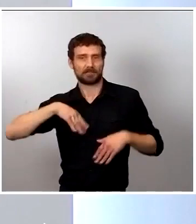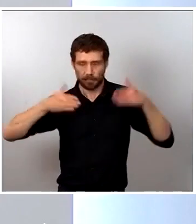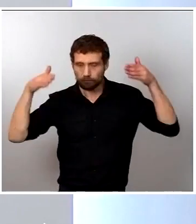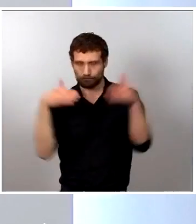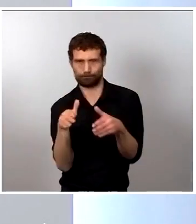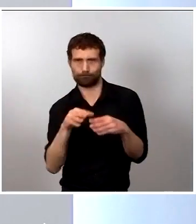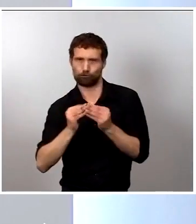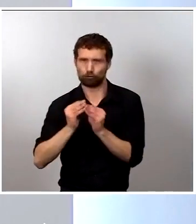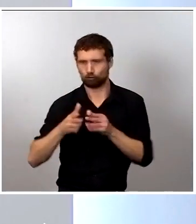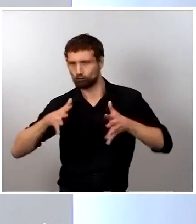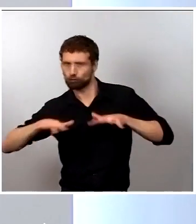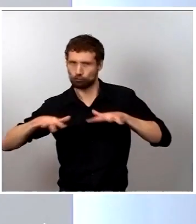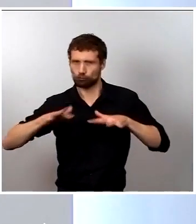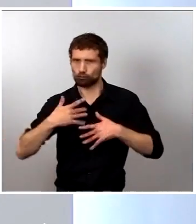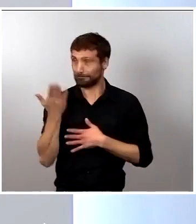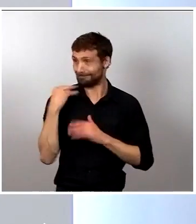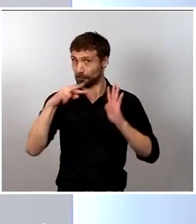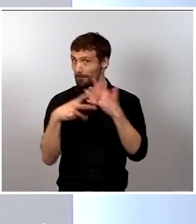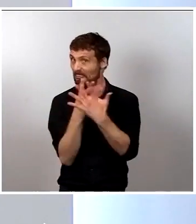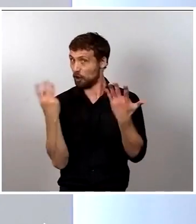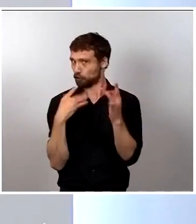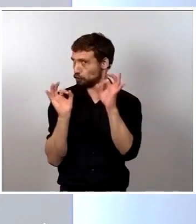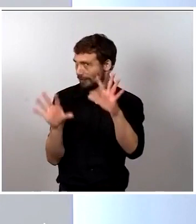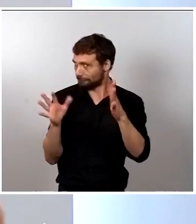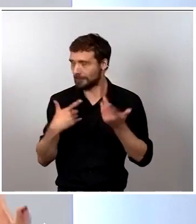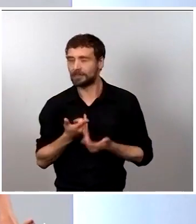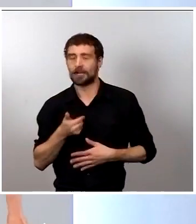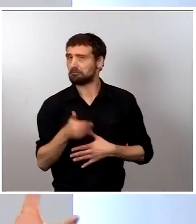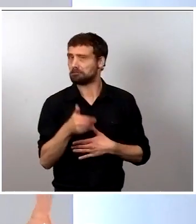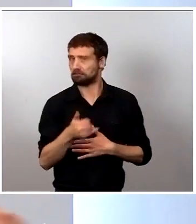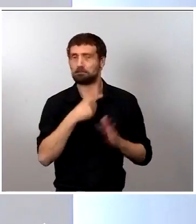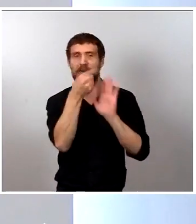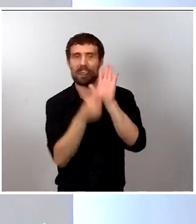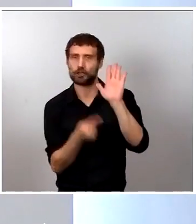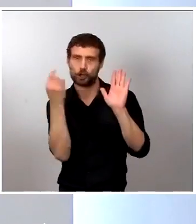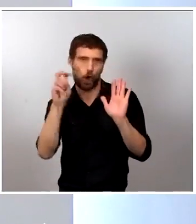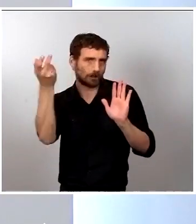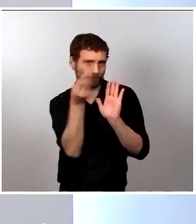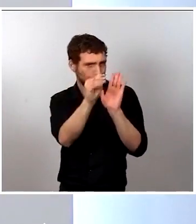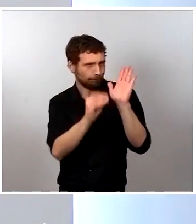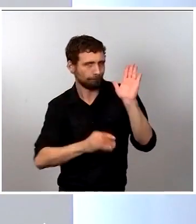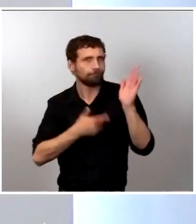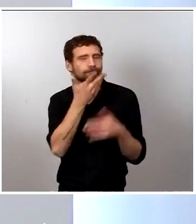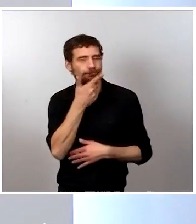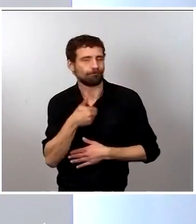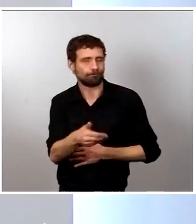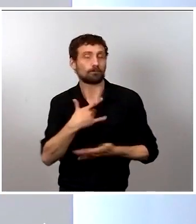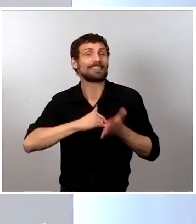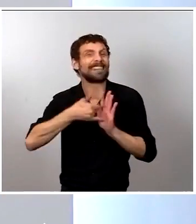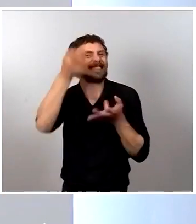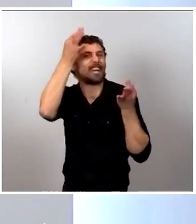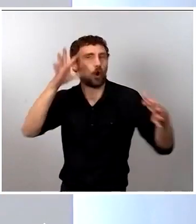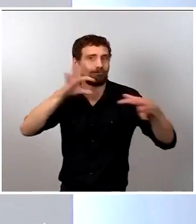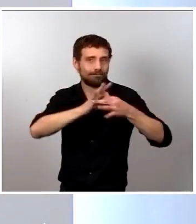inminente vamos a conocer distintas medidas que están trabajando desde el punto de vista técnico, pero cuyo resultado, que es lo que